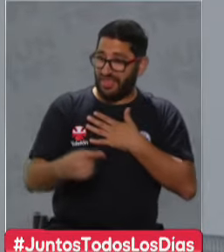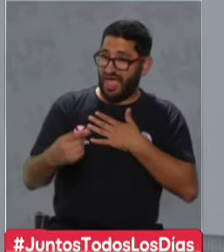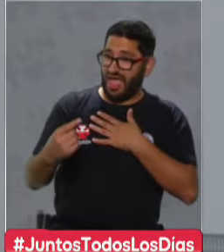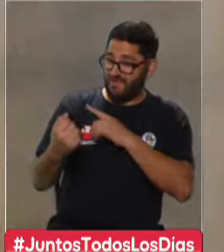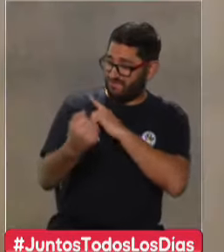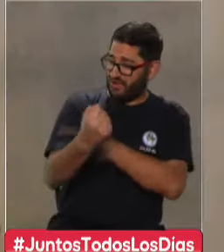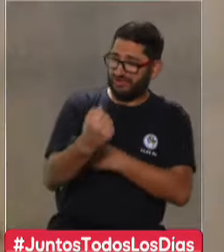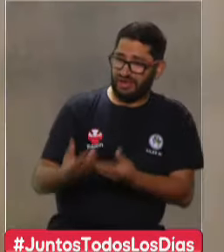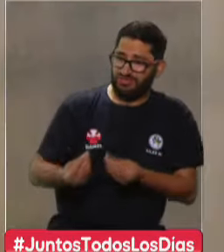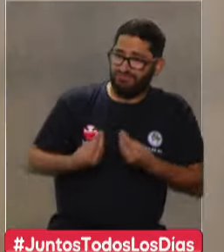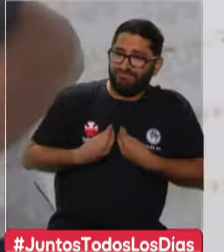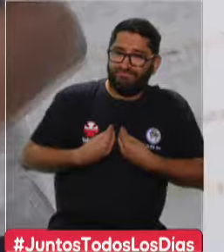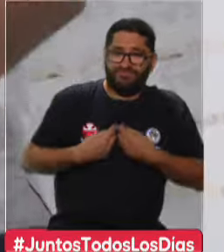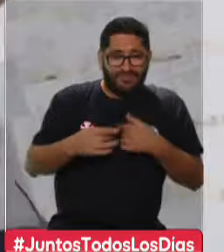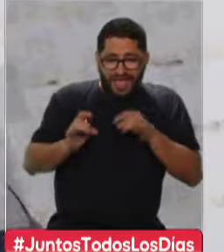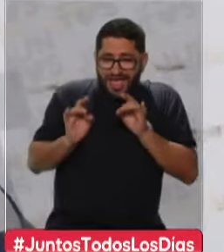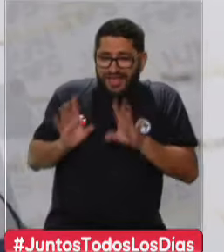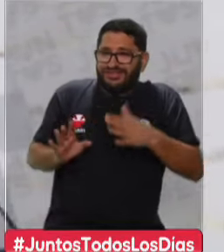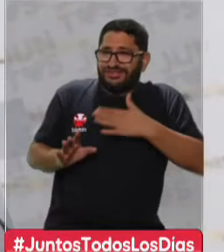Porque de una otra forma todo vuelve.